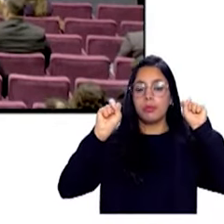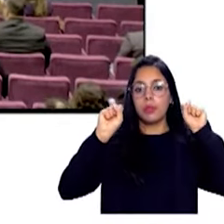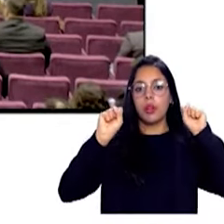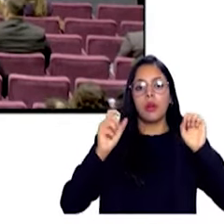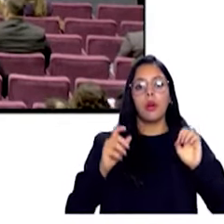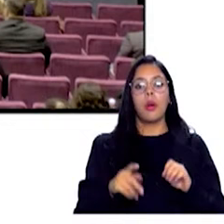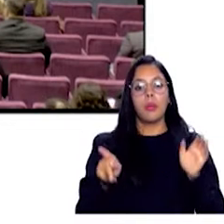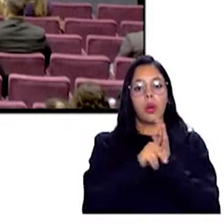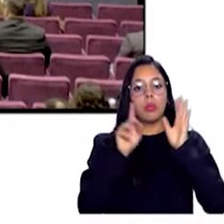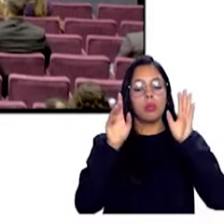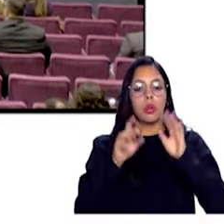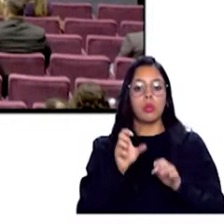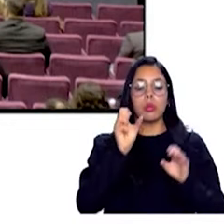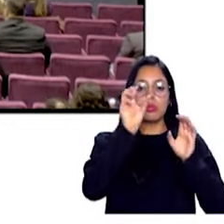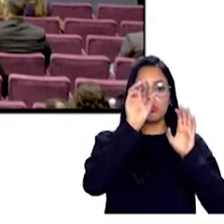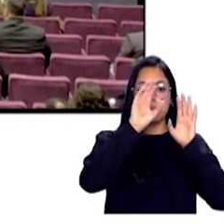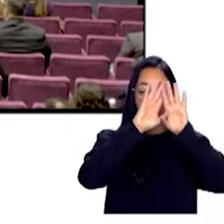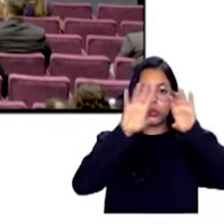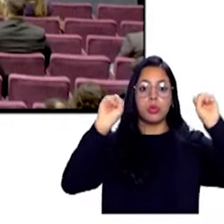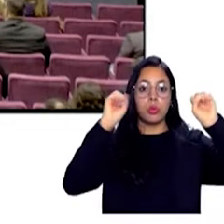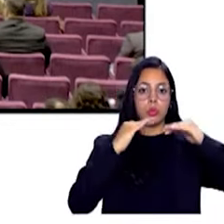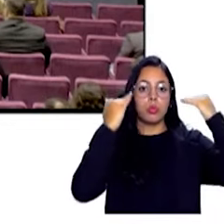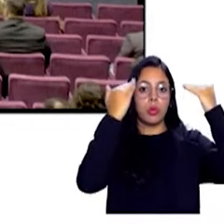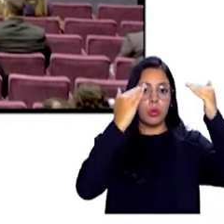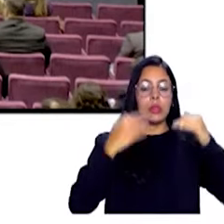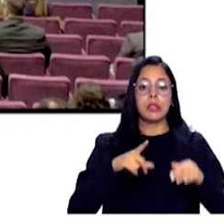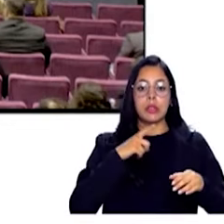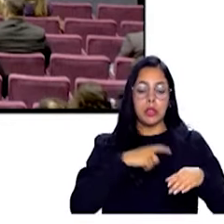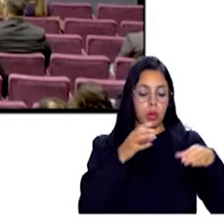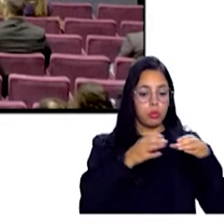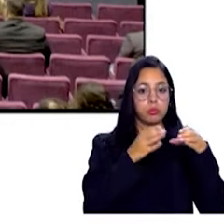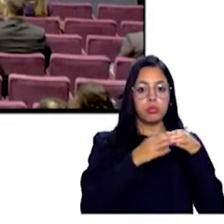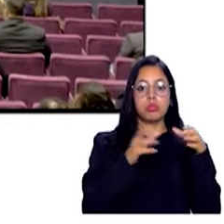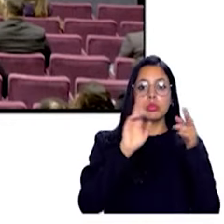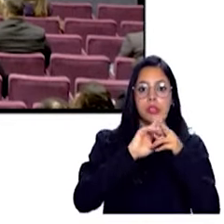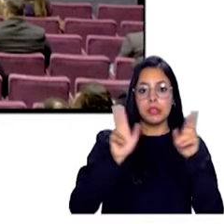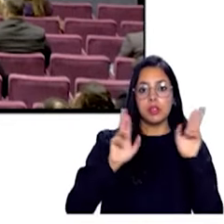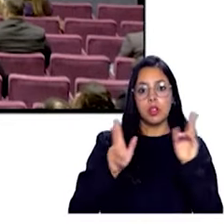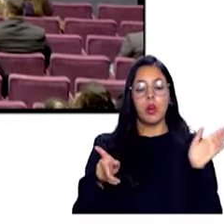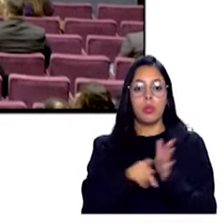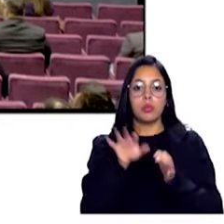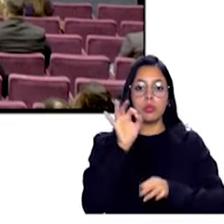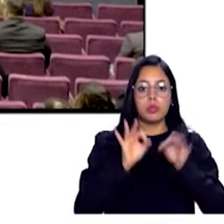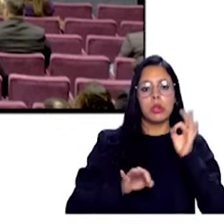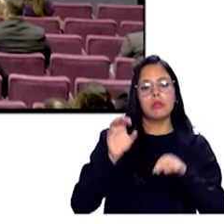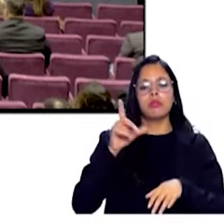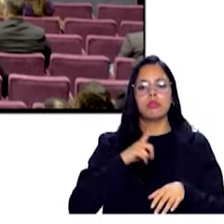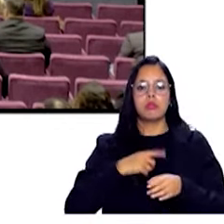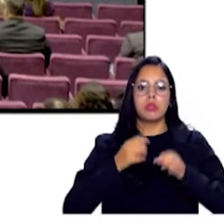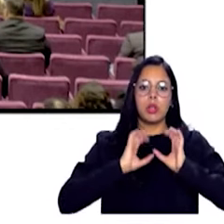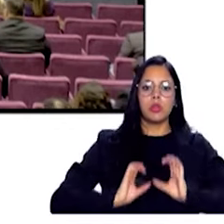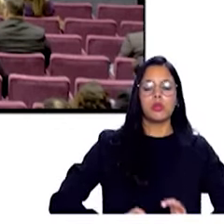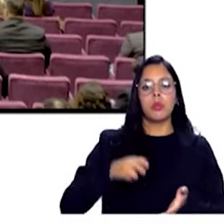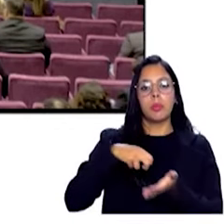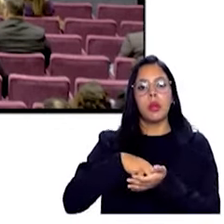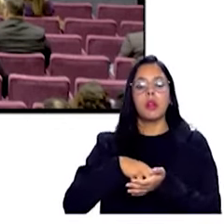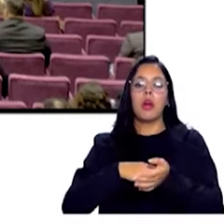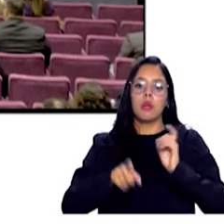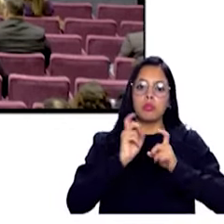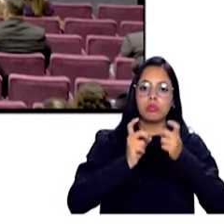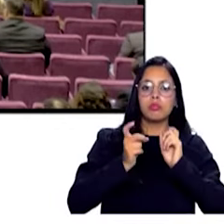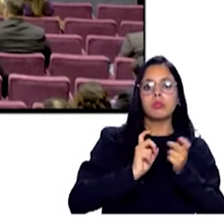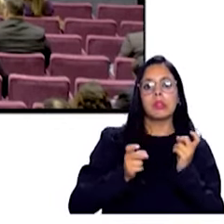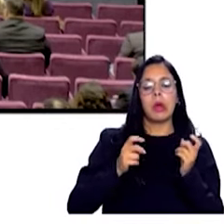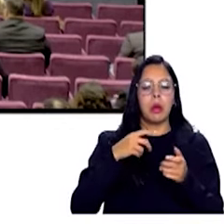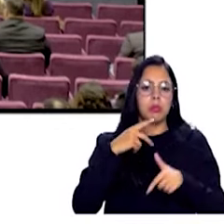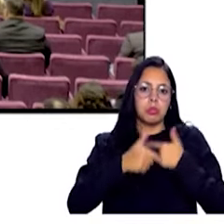distintas salas de justicia civil penal contencios administrativa laboral Y militar es el máximo intérprete